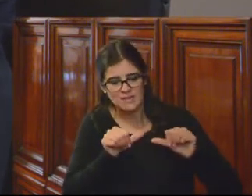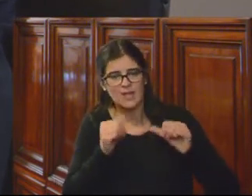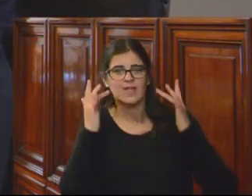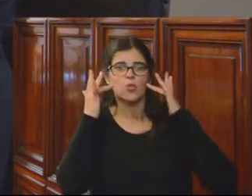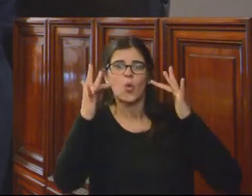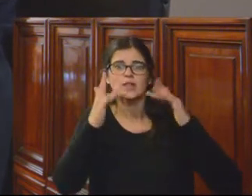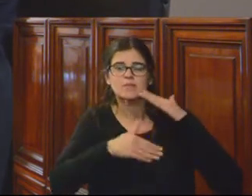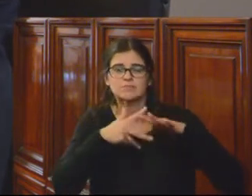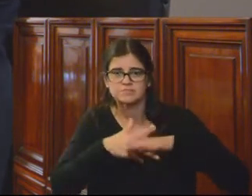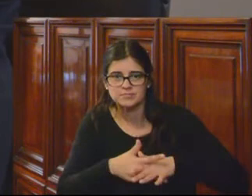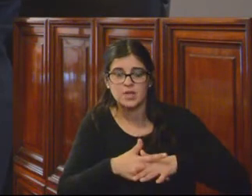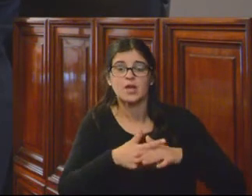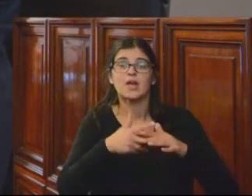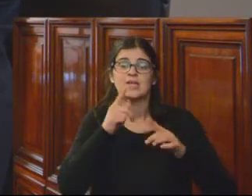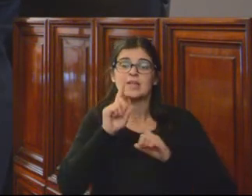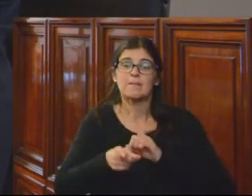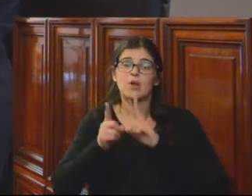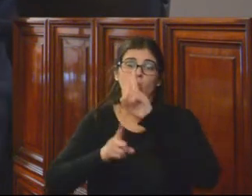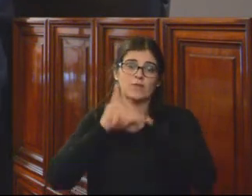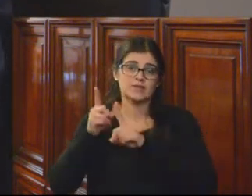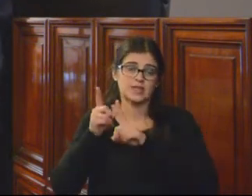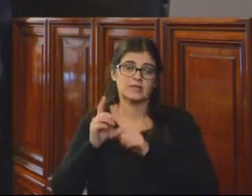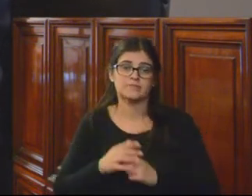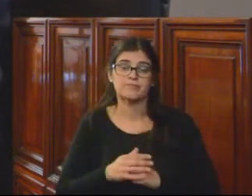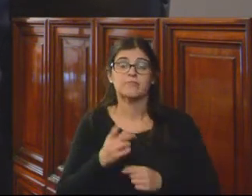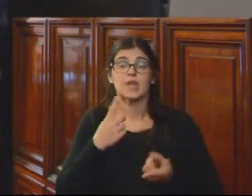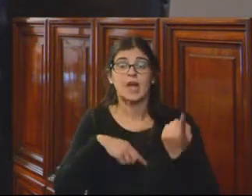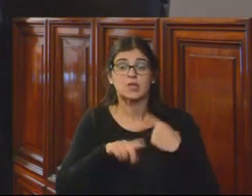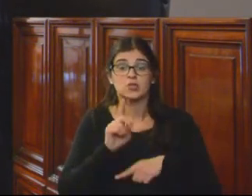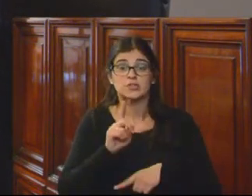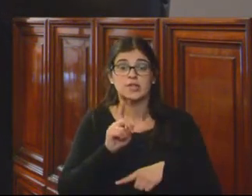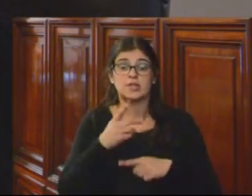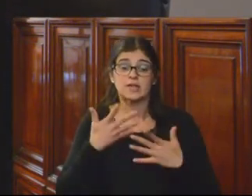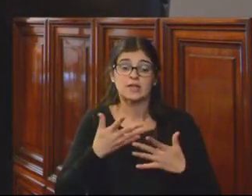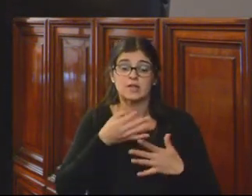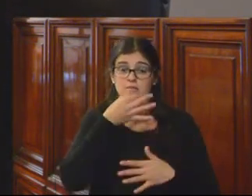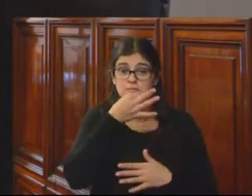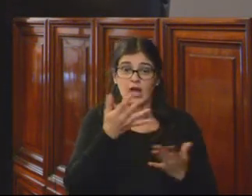educativa y universitaria. Entonces, daría la palabra